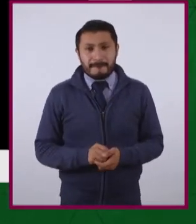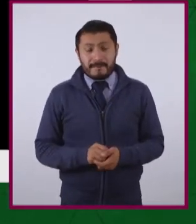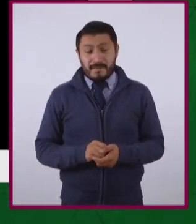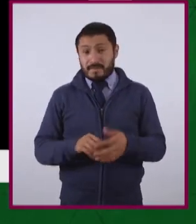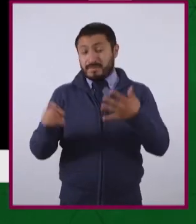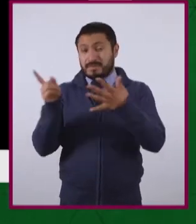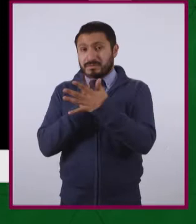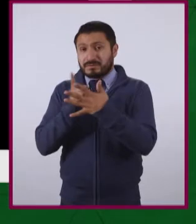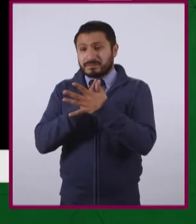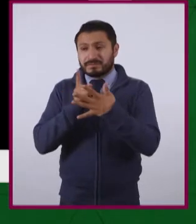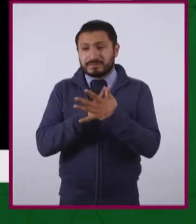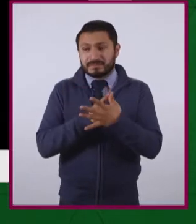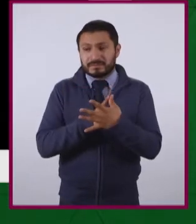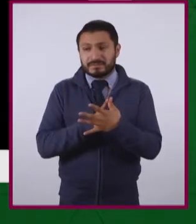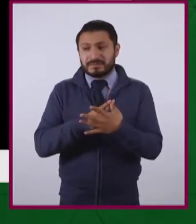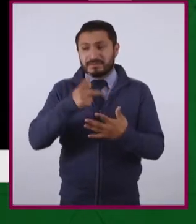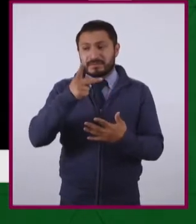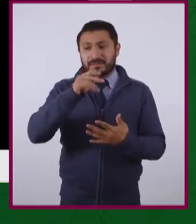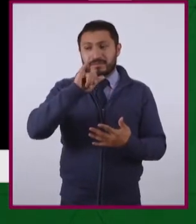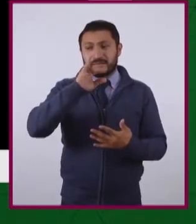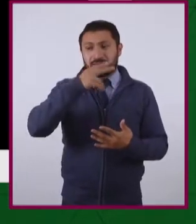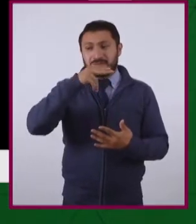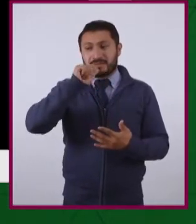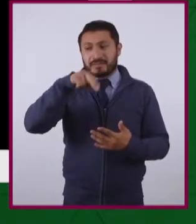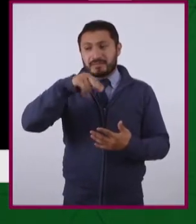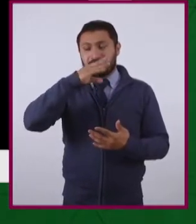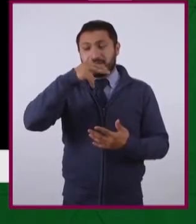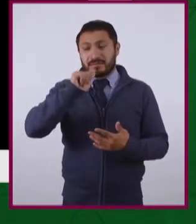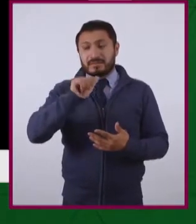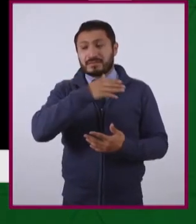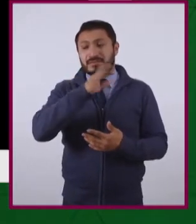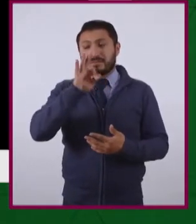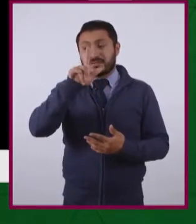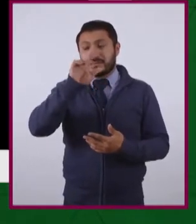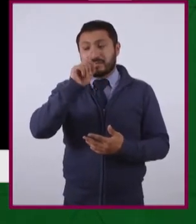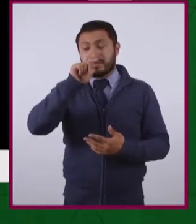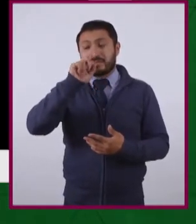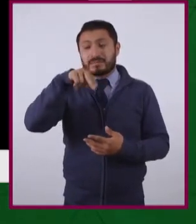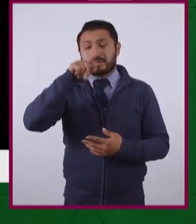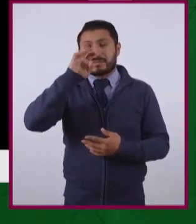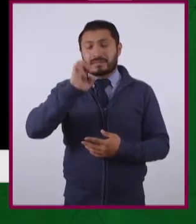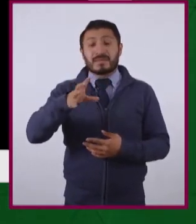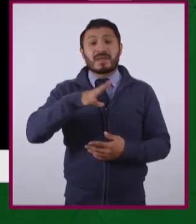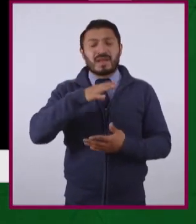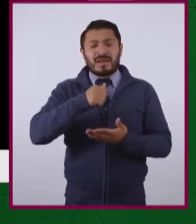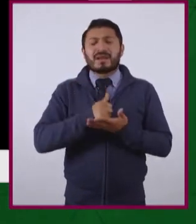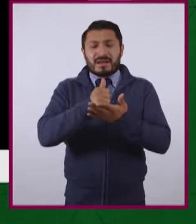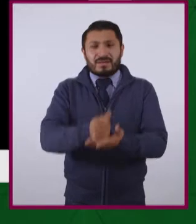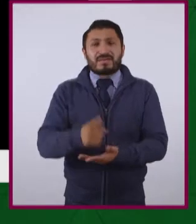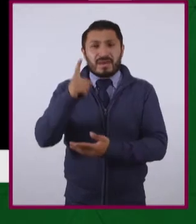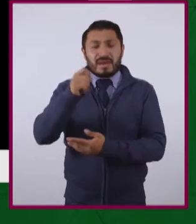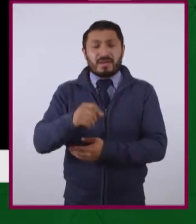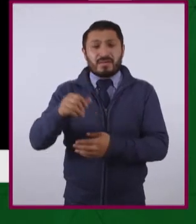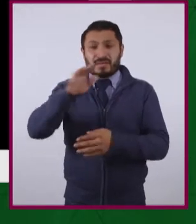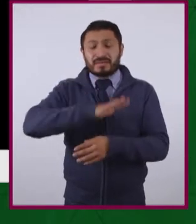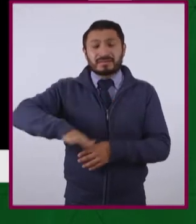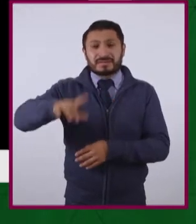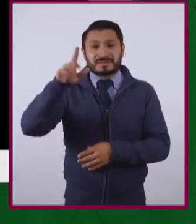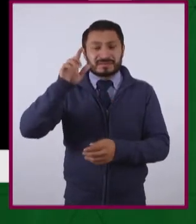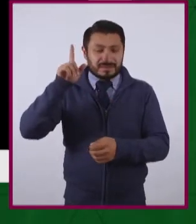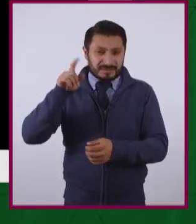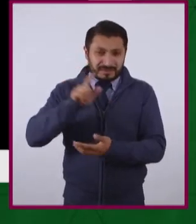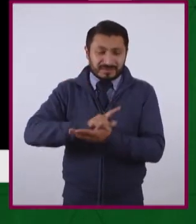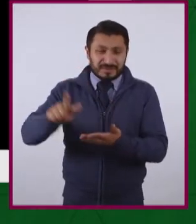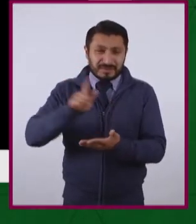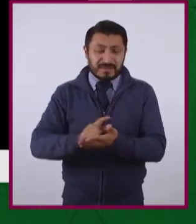Paso 5. Pichancha flotante. Esta permite que la bomba extraiga siempre el agua de la superficie, donde se encuentra el líquido de mayor